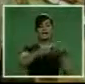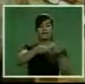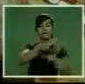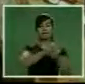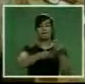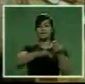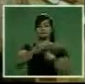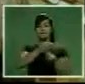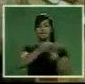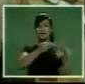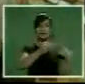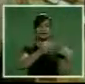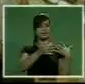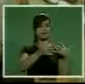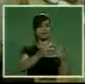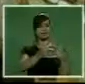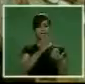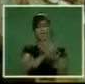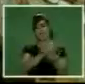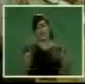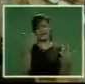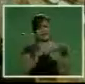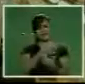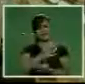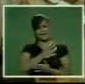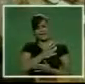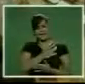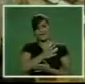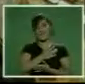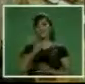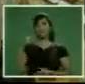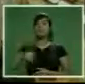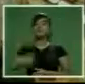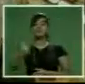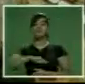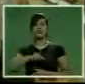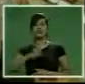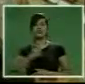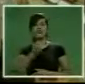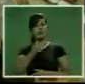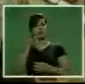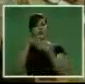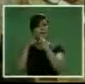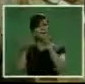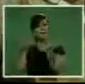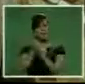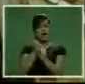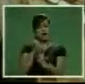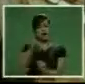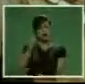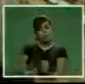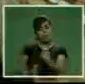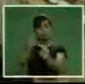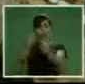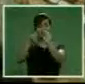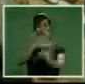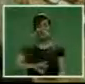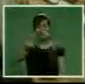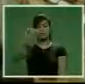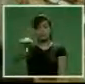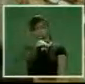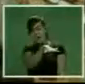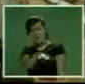sea, nosotros deseamos la paz y trabajamos por la construcción, ¿verdad?, de una sociedad que garantice una